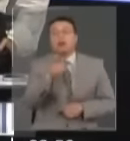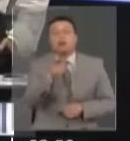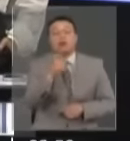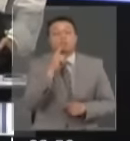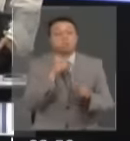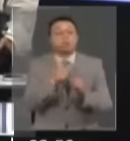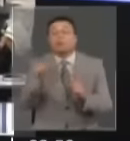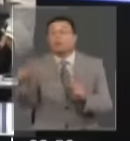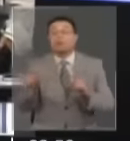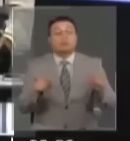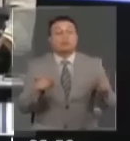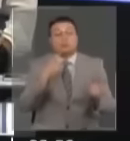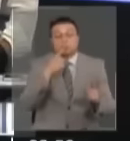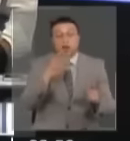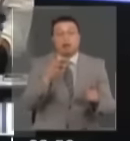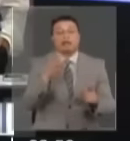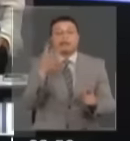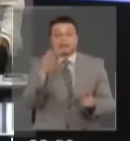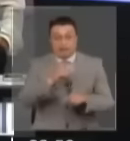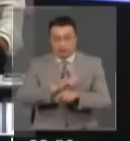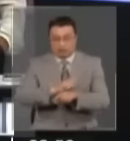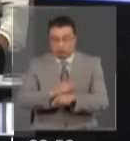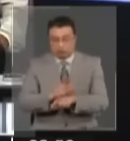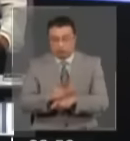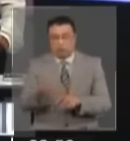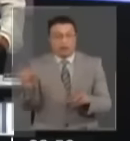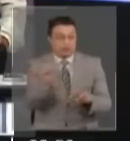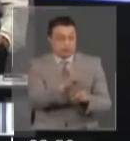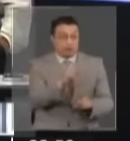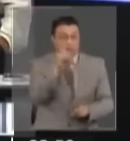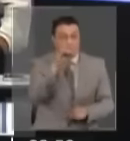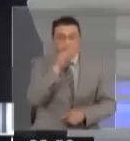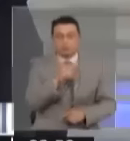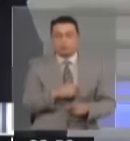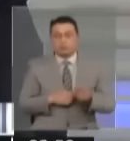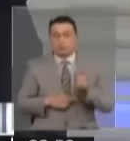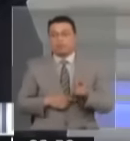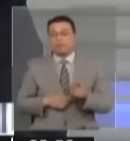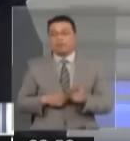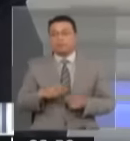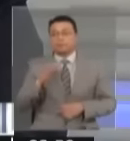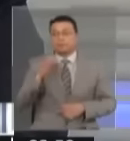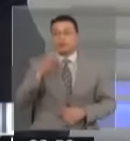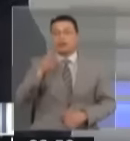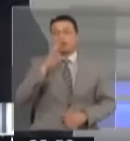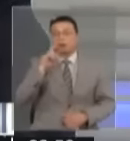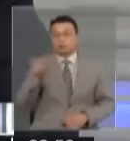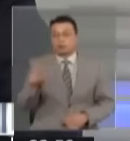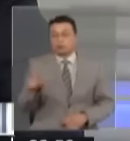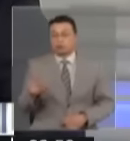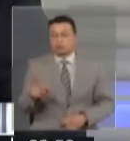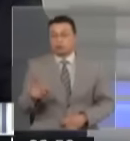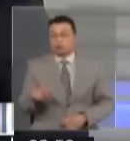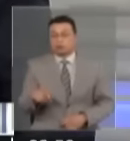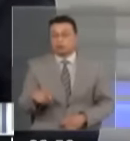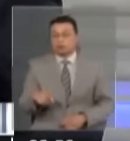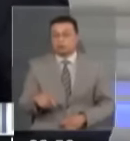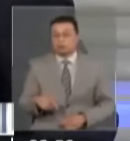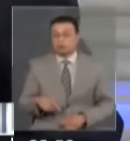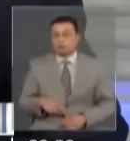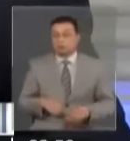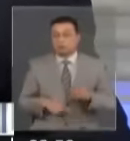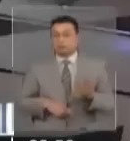para la interpelación y quien responda, un minuto para contestarle. A Cristiano va a preguntar, ¿eres partidario? Bueno,